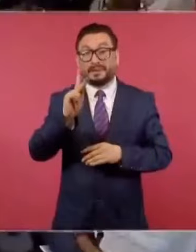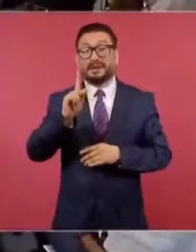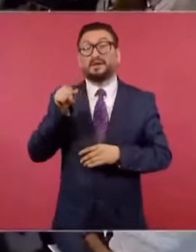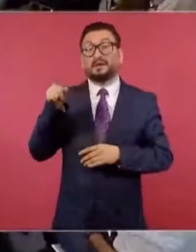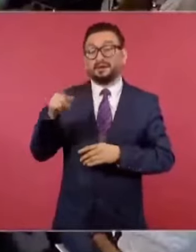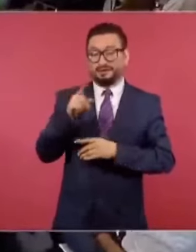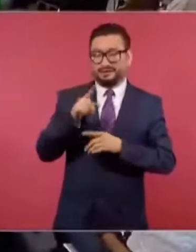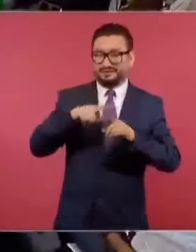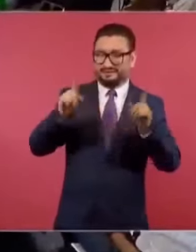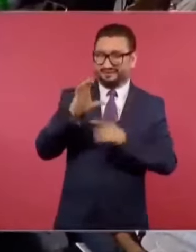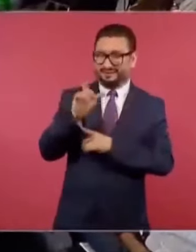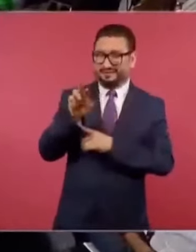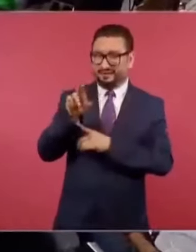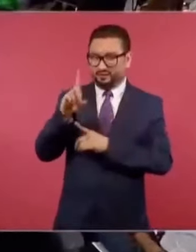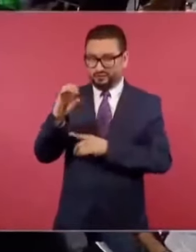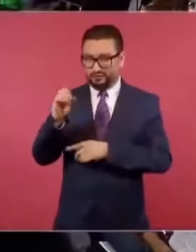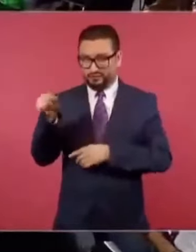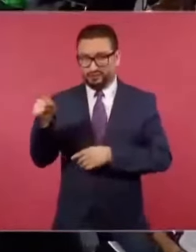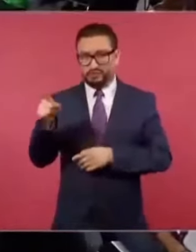Claudio,